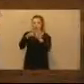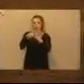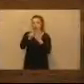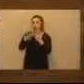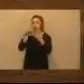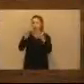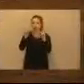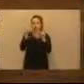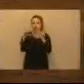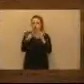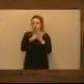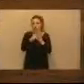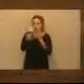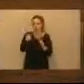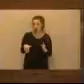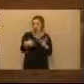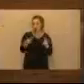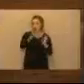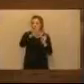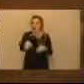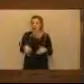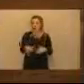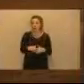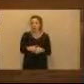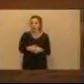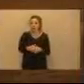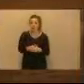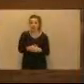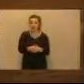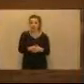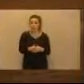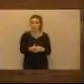estuviera solucionada. Por último,